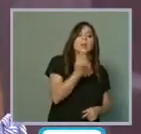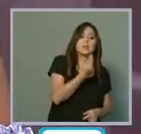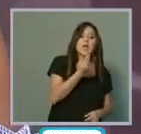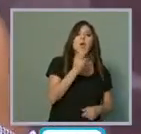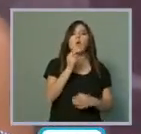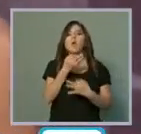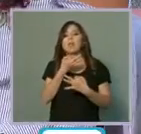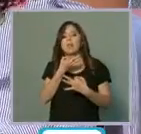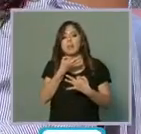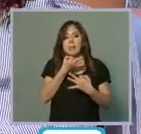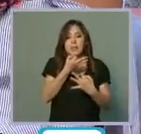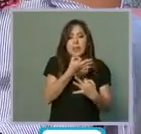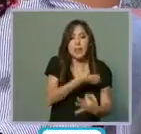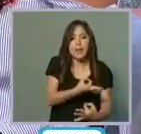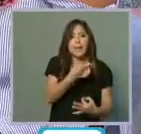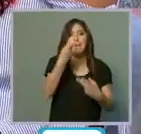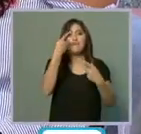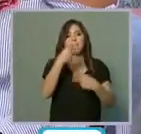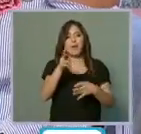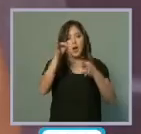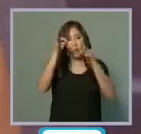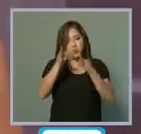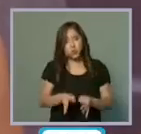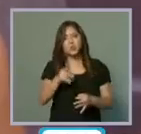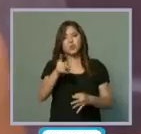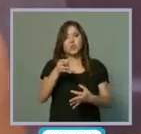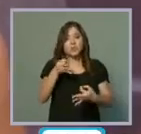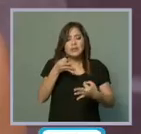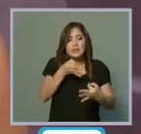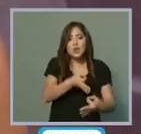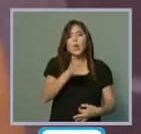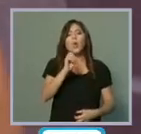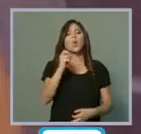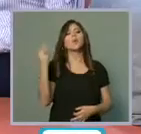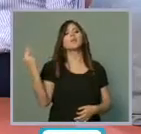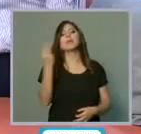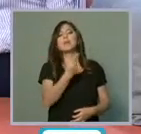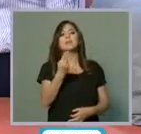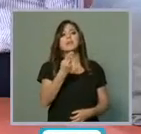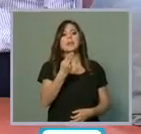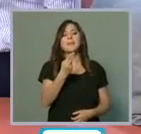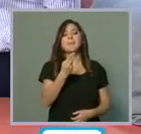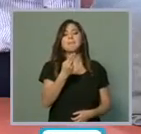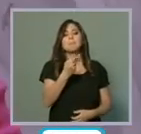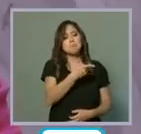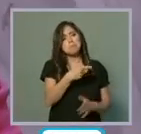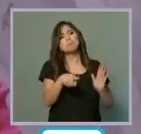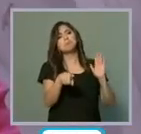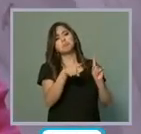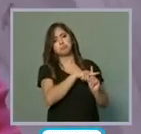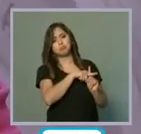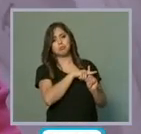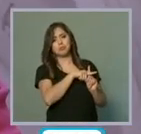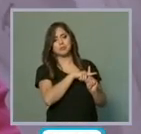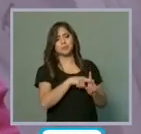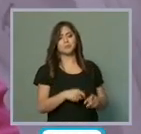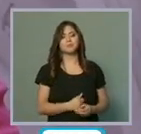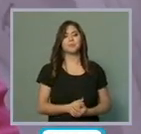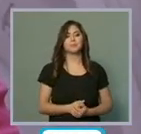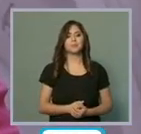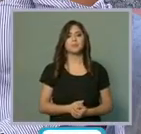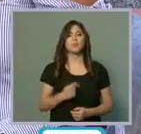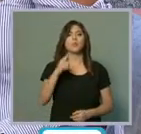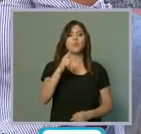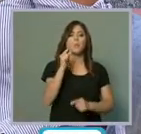momento emocionalmente una dependencia y una necesidad es buena? Esto tiene que ver con las creencias que tú